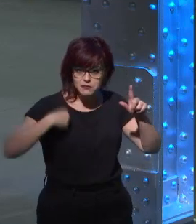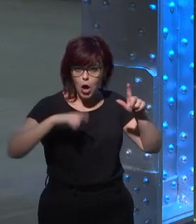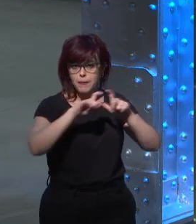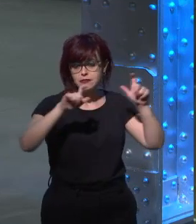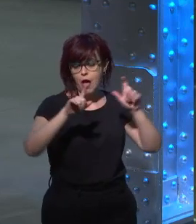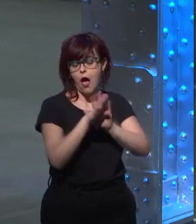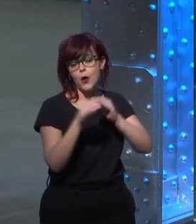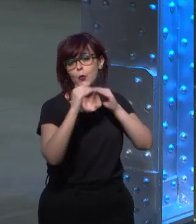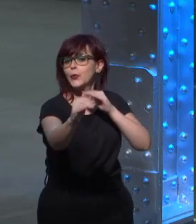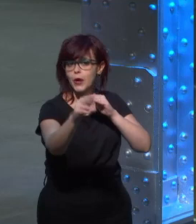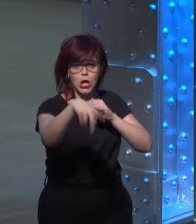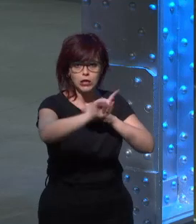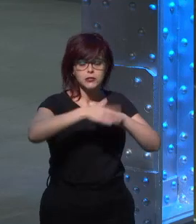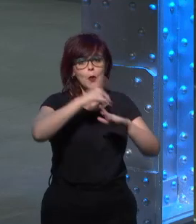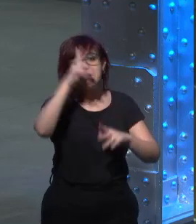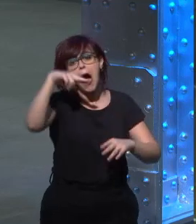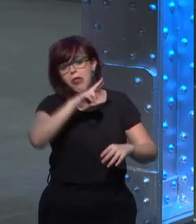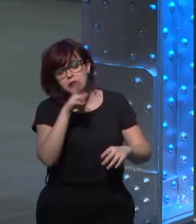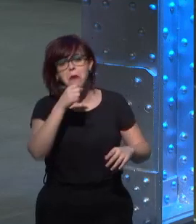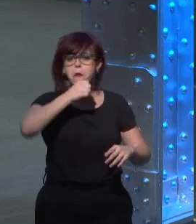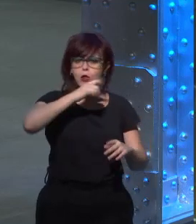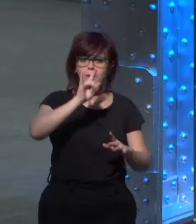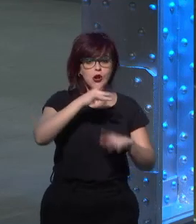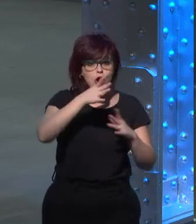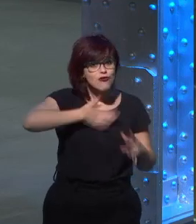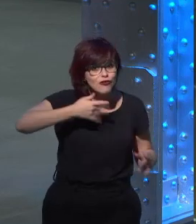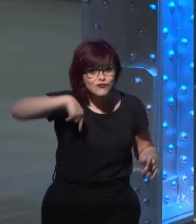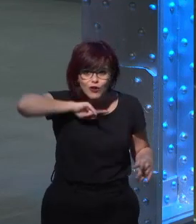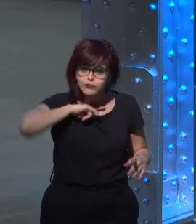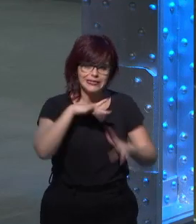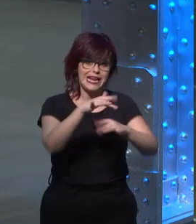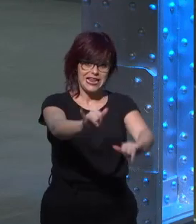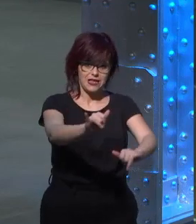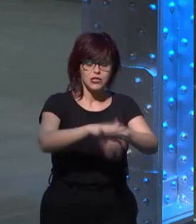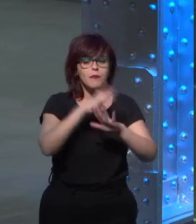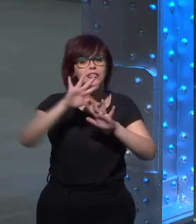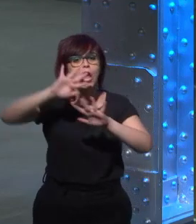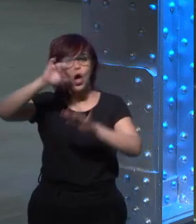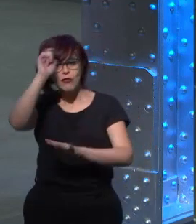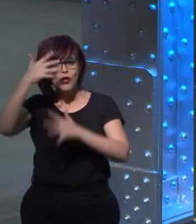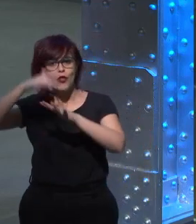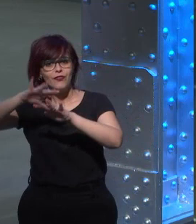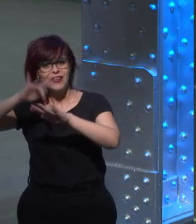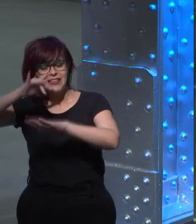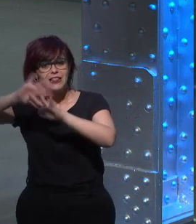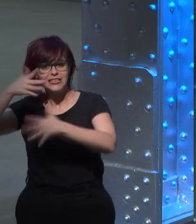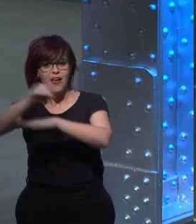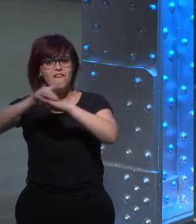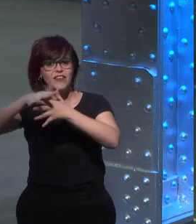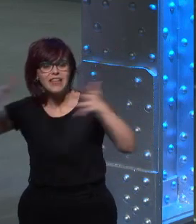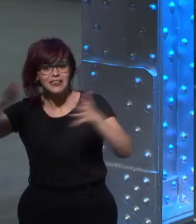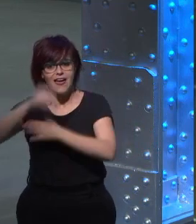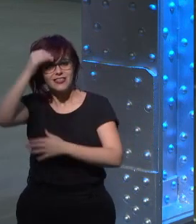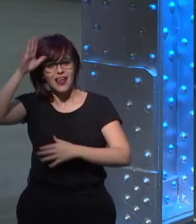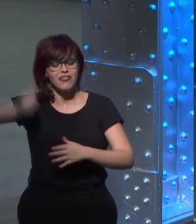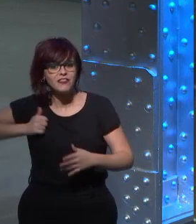Esto en nuestros abuelos, nuestros padres, puede que haya sucedido, pero a nosotros esto no nos va a pasar. Y 10 conceptos digitales. El Big Data, la